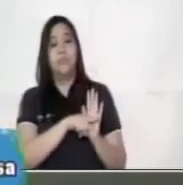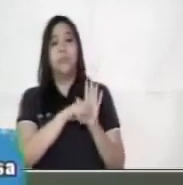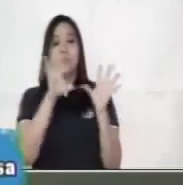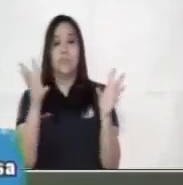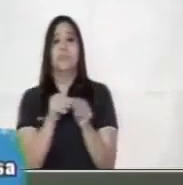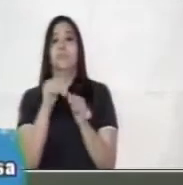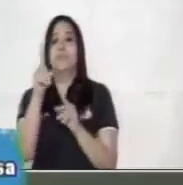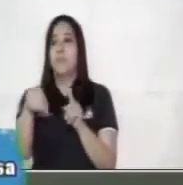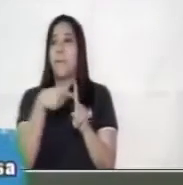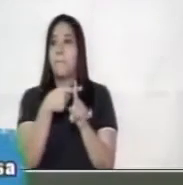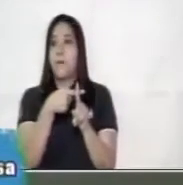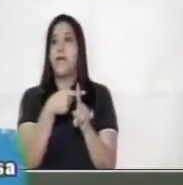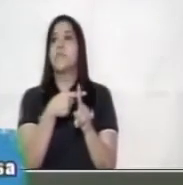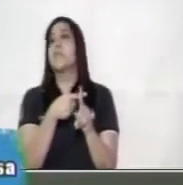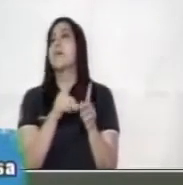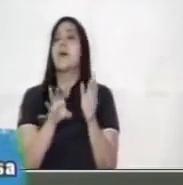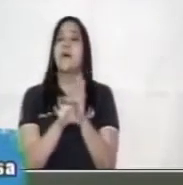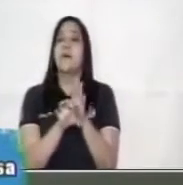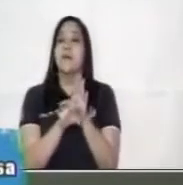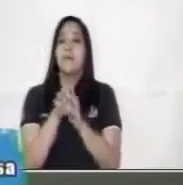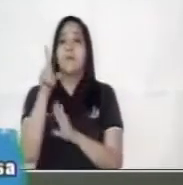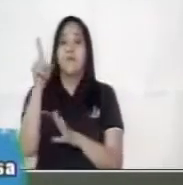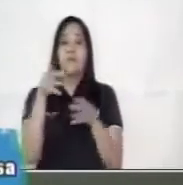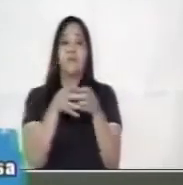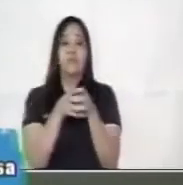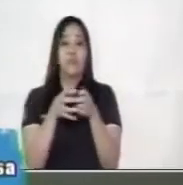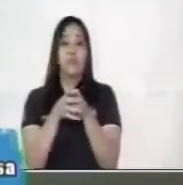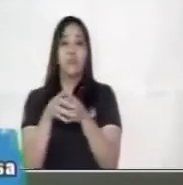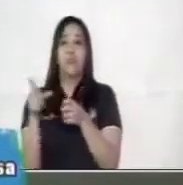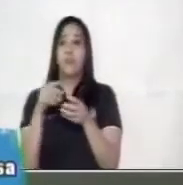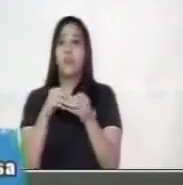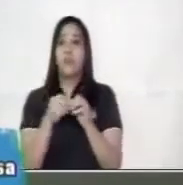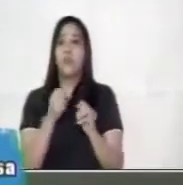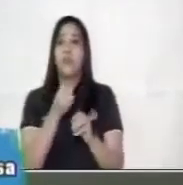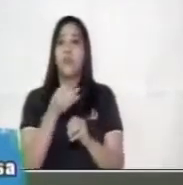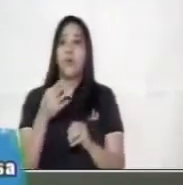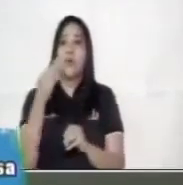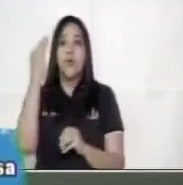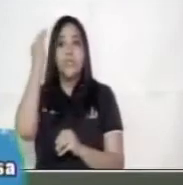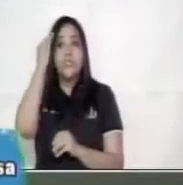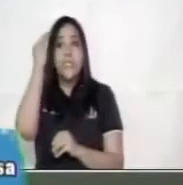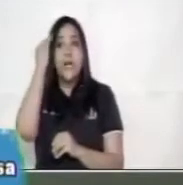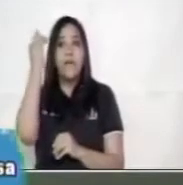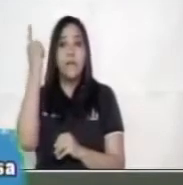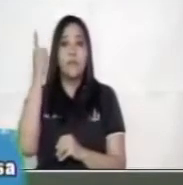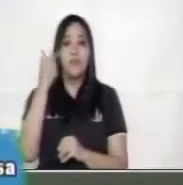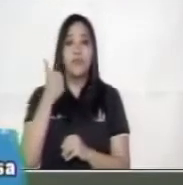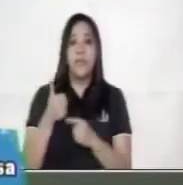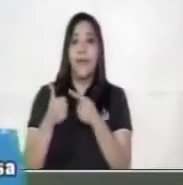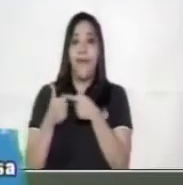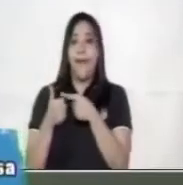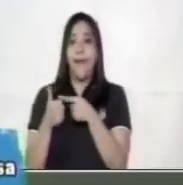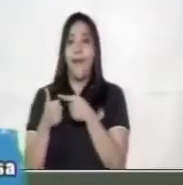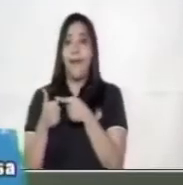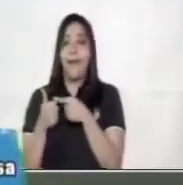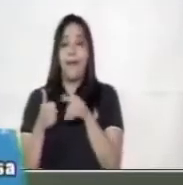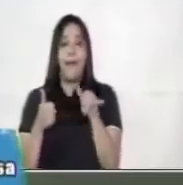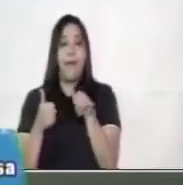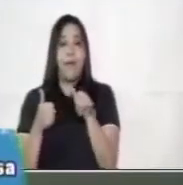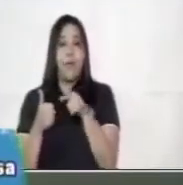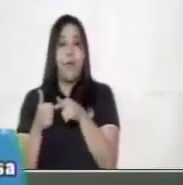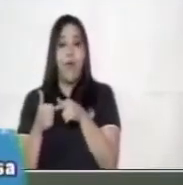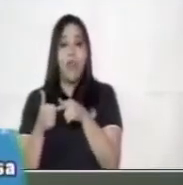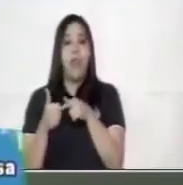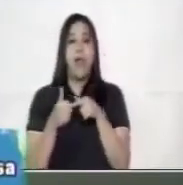valor de la constante de proporcionalidad en este caso, sabemos que A es igual a